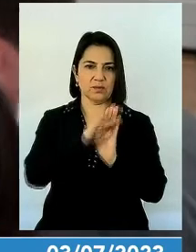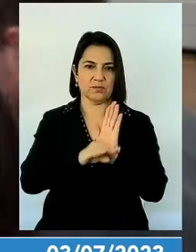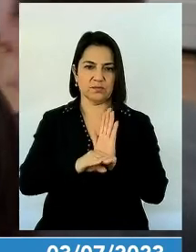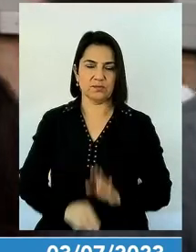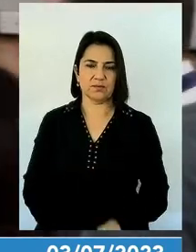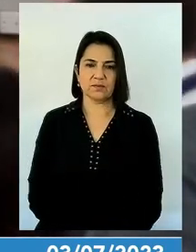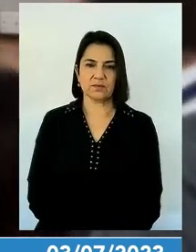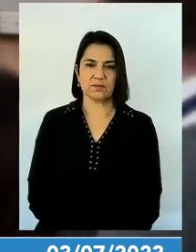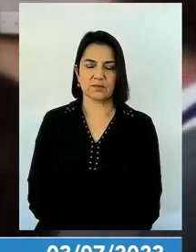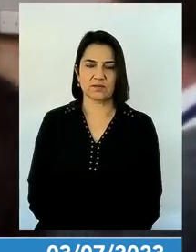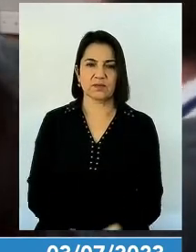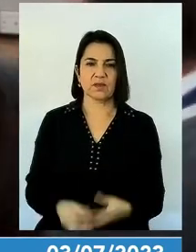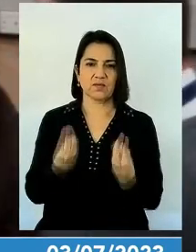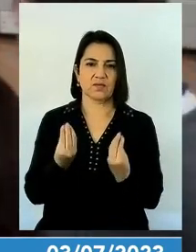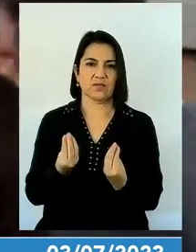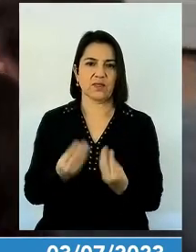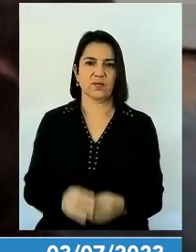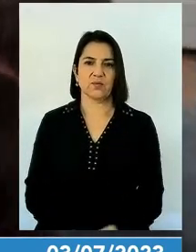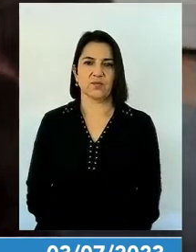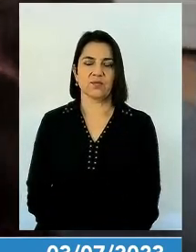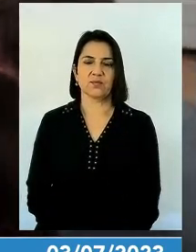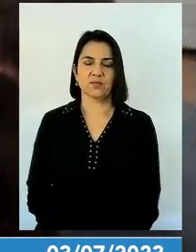Bien.